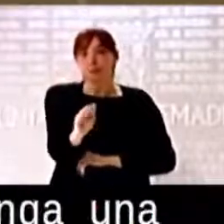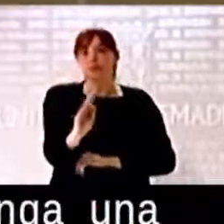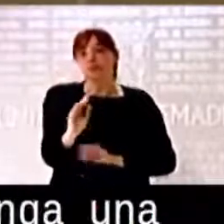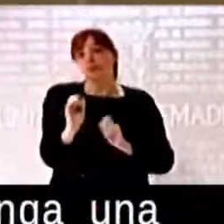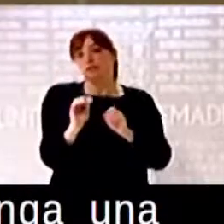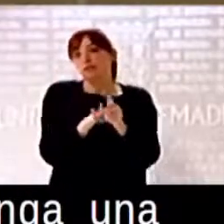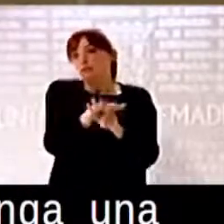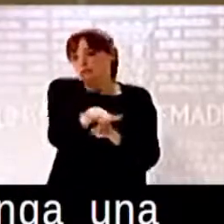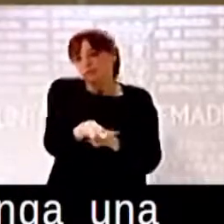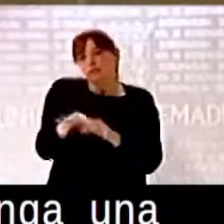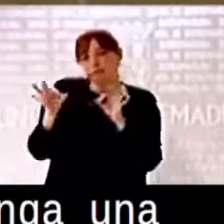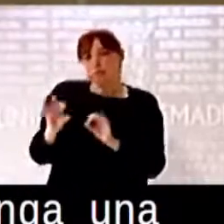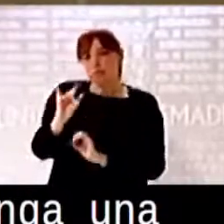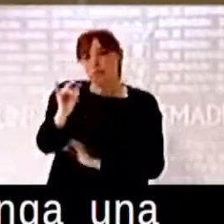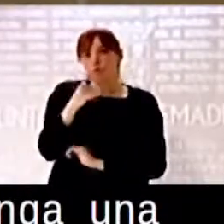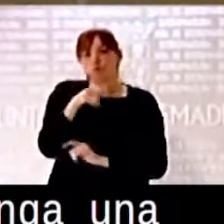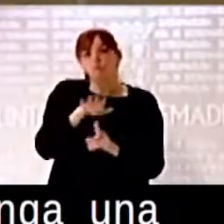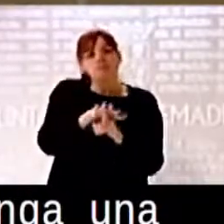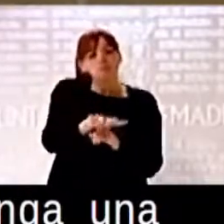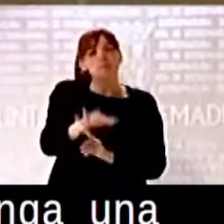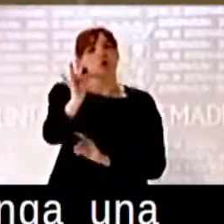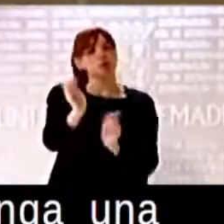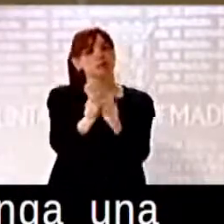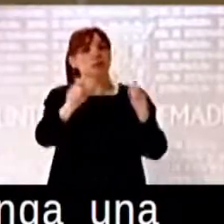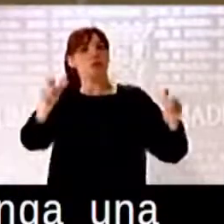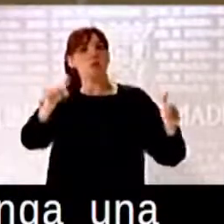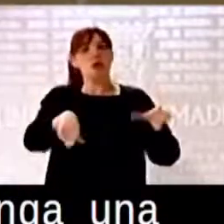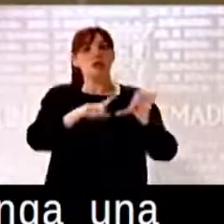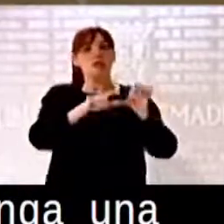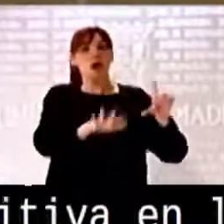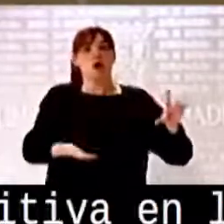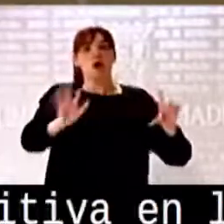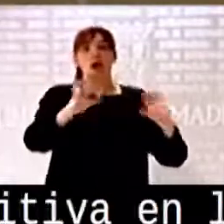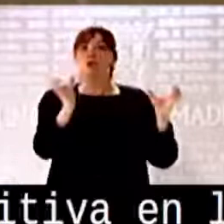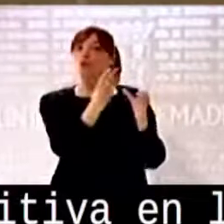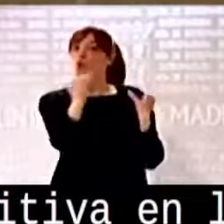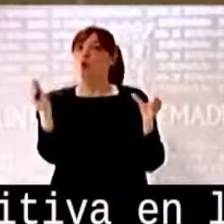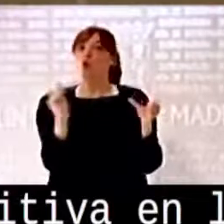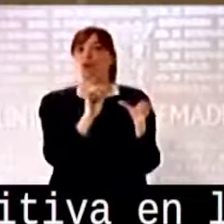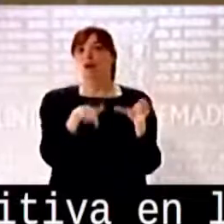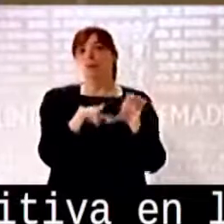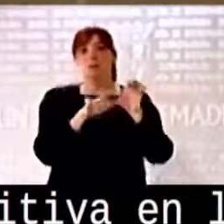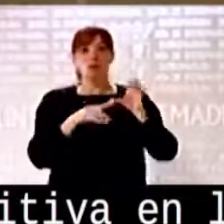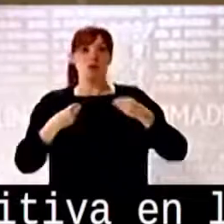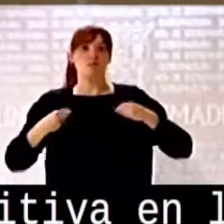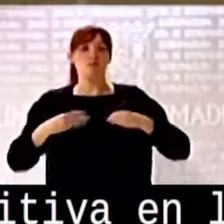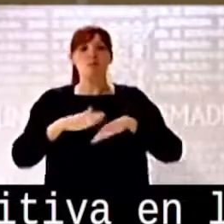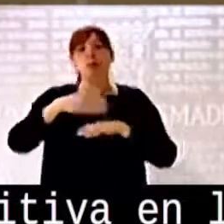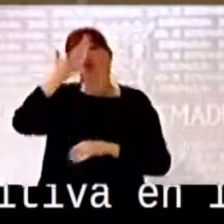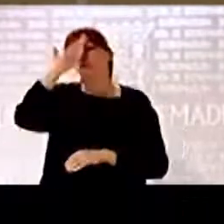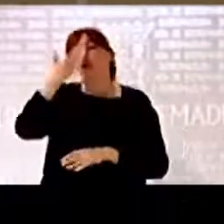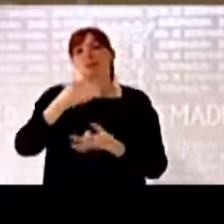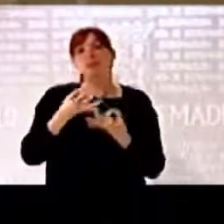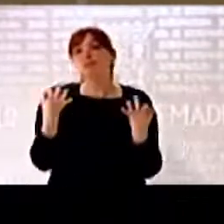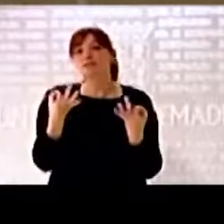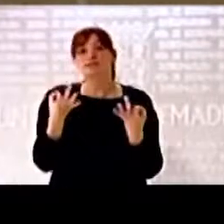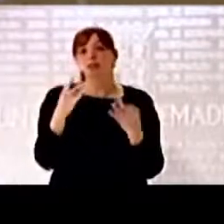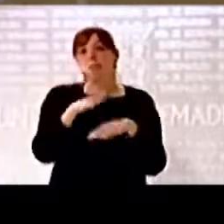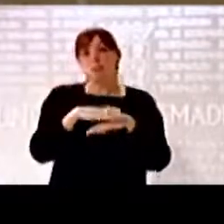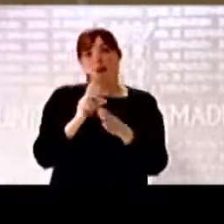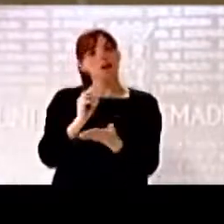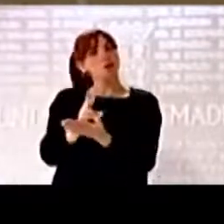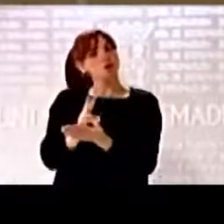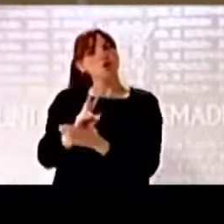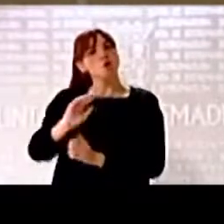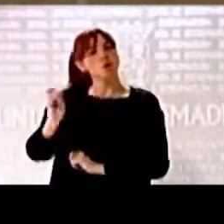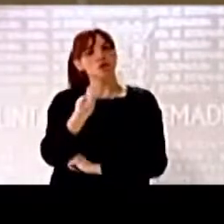incidencia, y la va a tener, muy positiva en la gente joven de Extremadura, para fundamentalmente otro gran